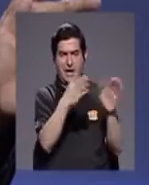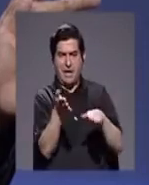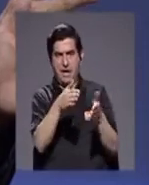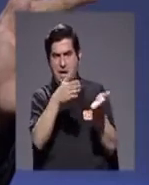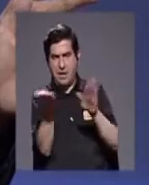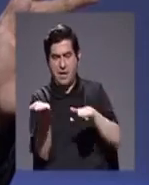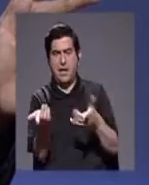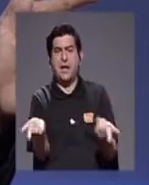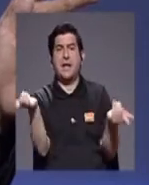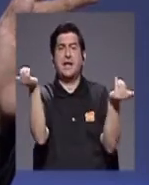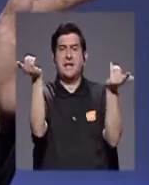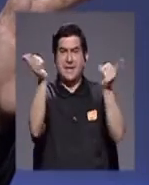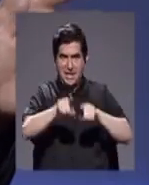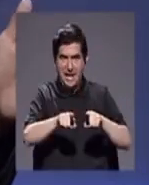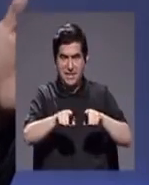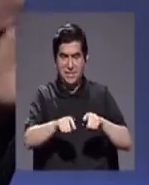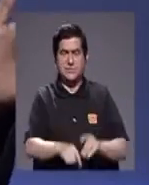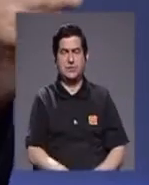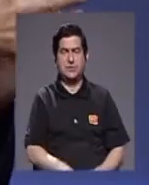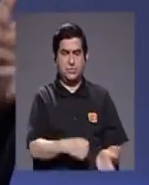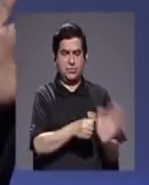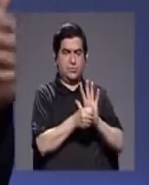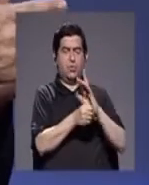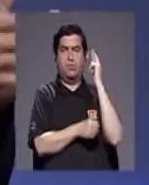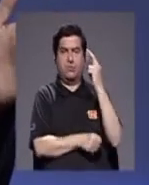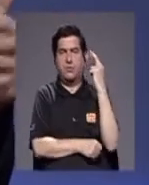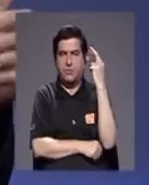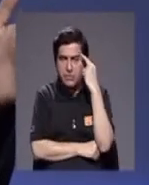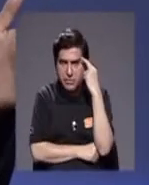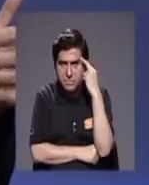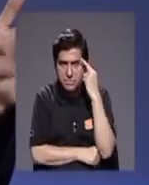en el caso de COVID se deben a